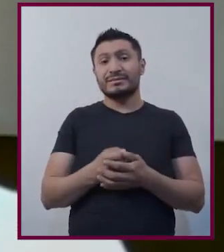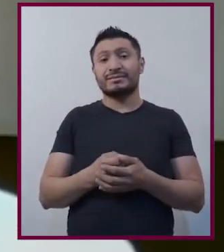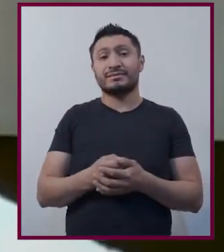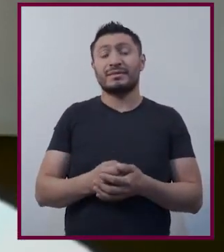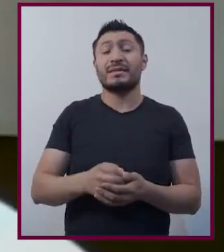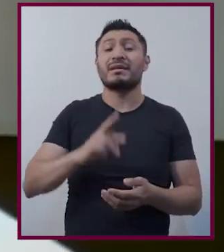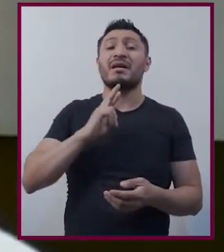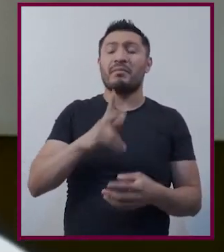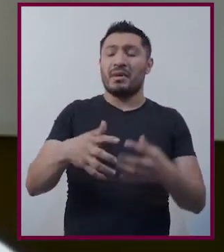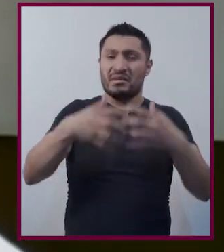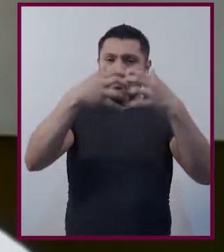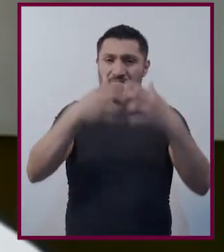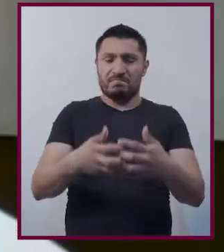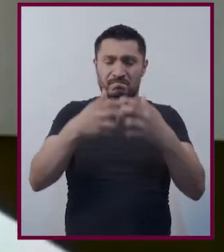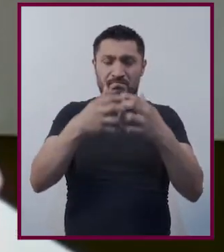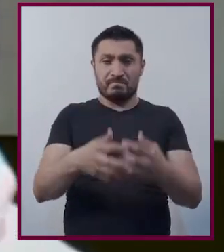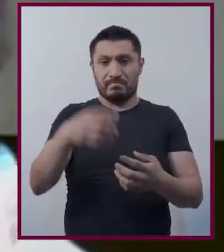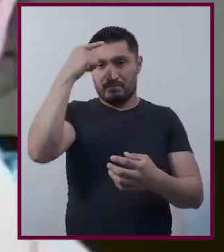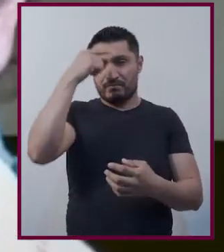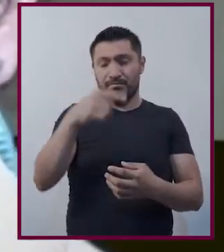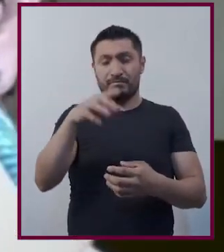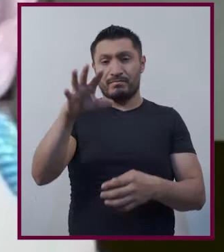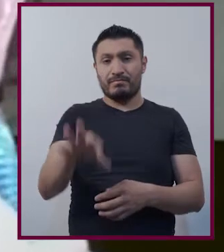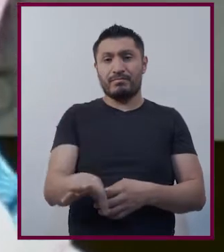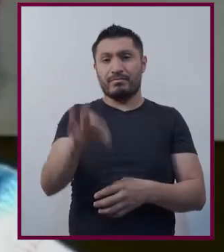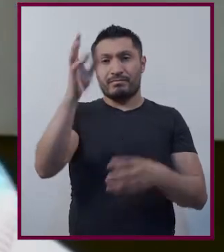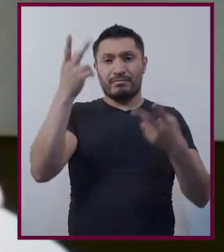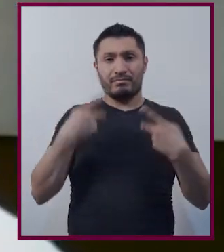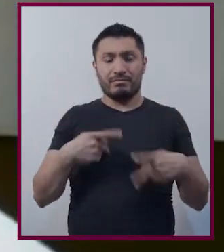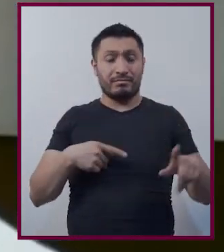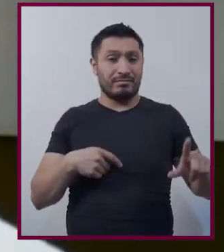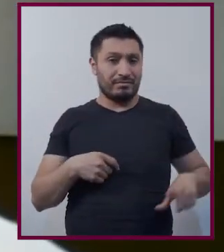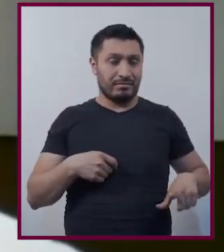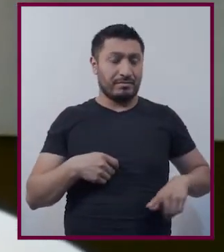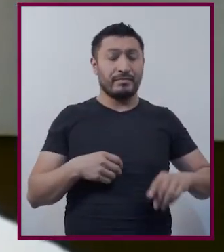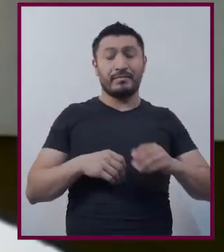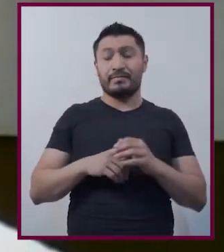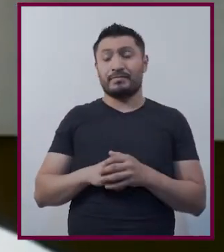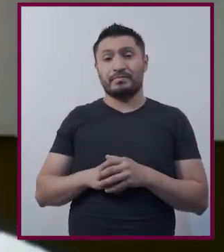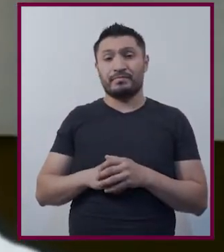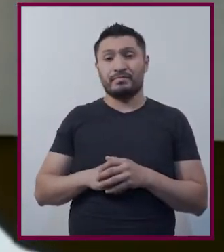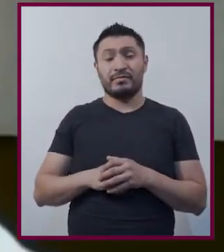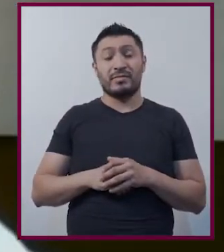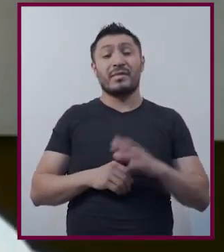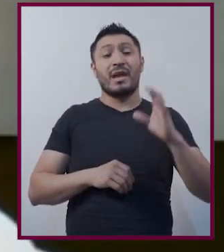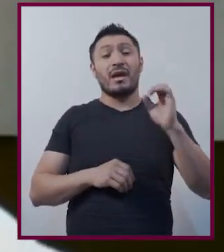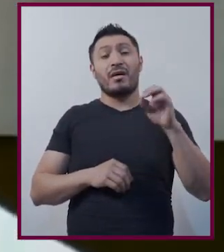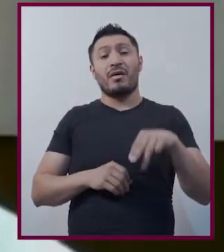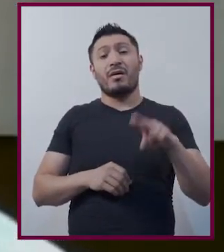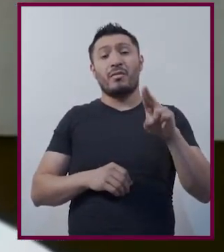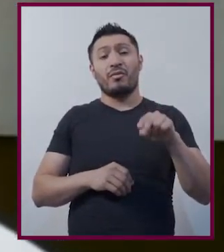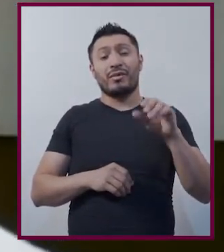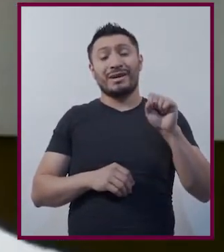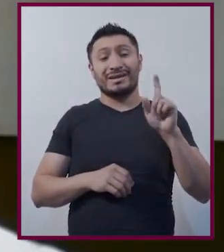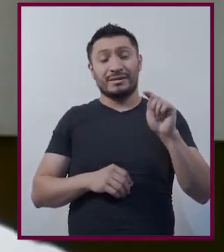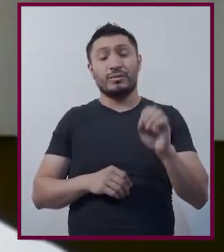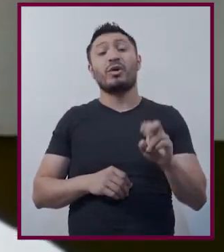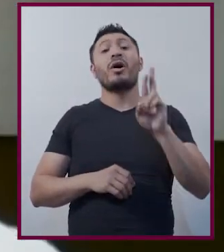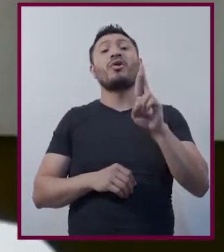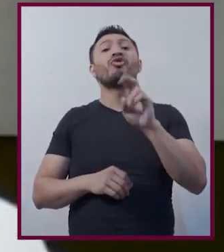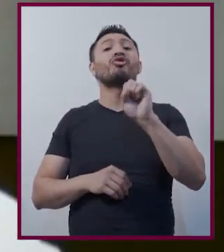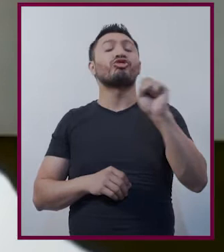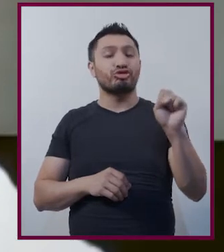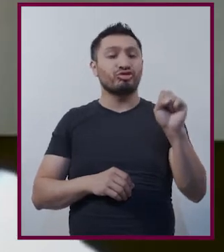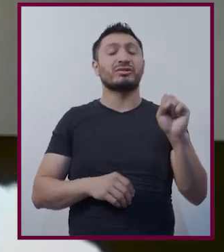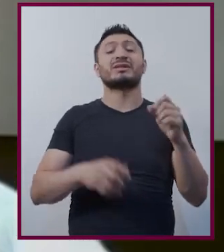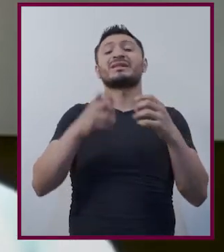el mejor sistema que existe para elegir a los gobernantes. En el caso del comunismo soviético, se